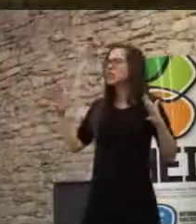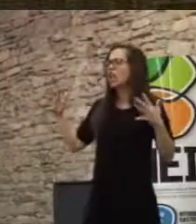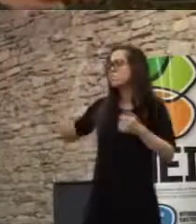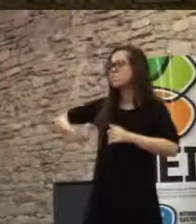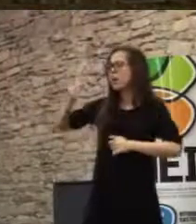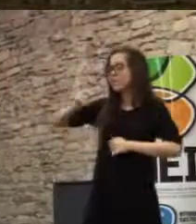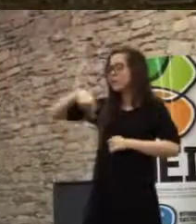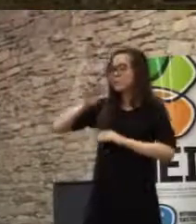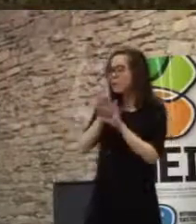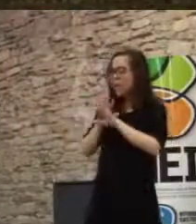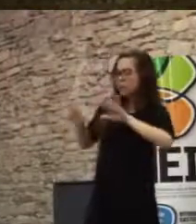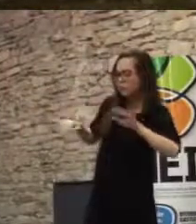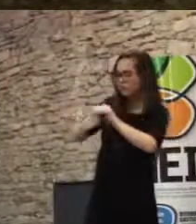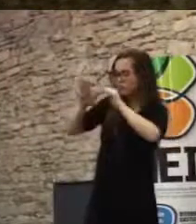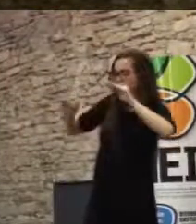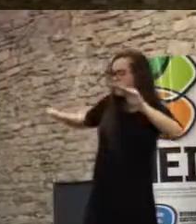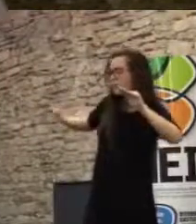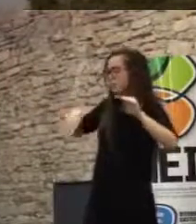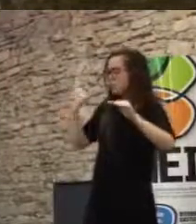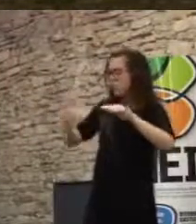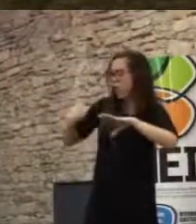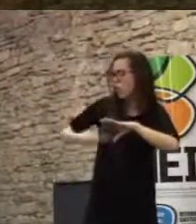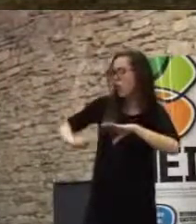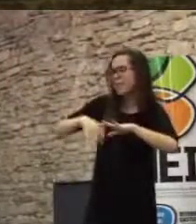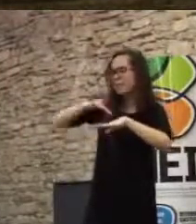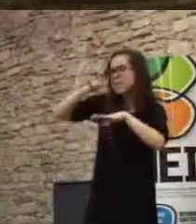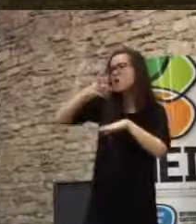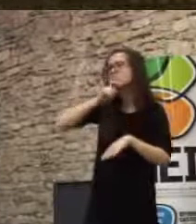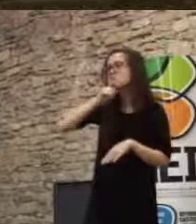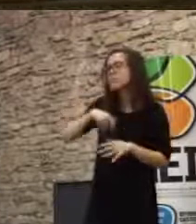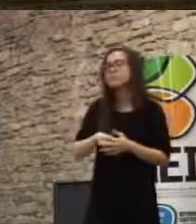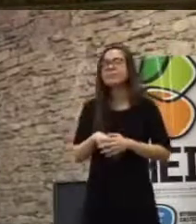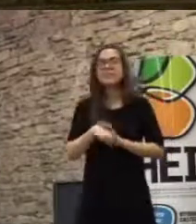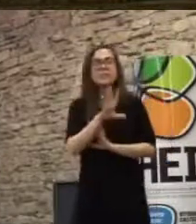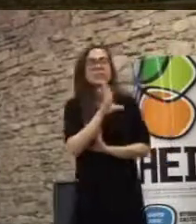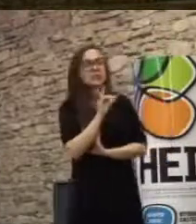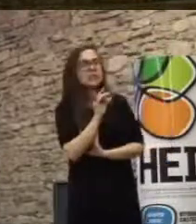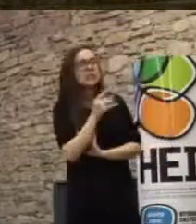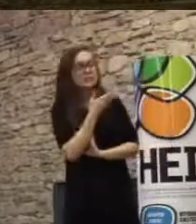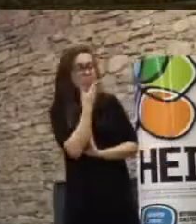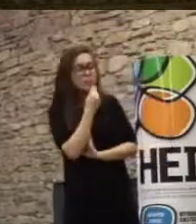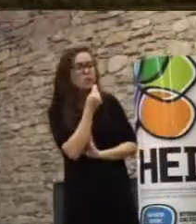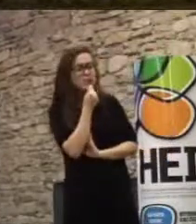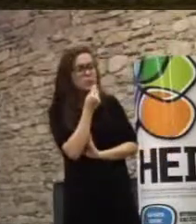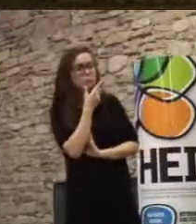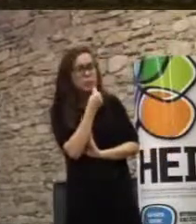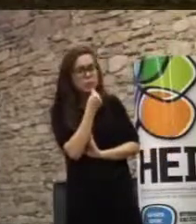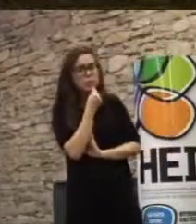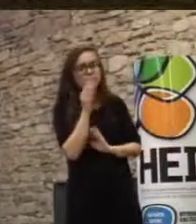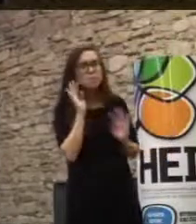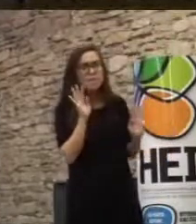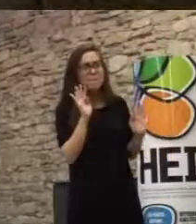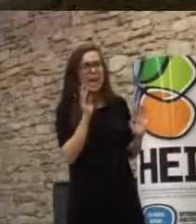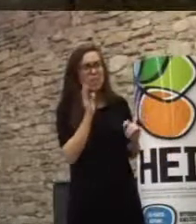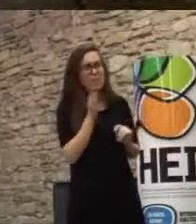de ferrari es una cosa impresionante el paso de rueda como brillan las ruedas sí sí está bien es bonito es bonito pero dígame de